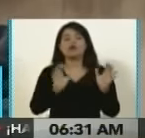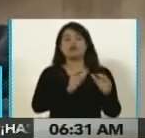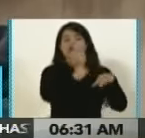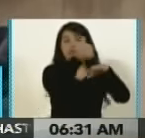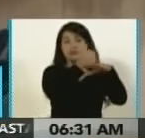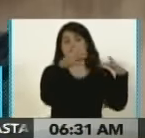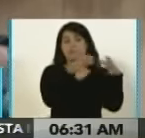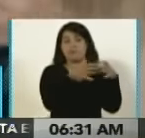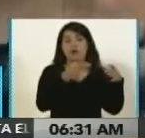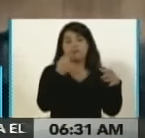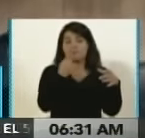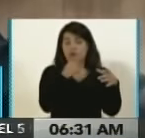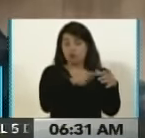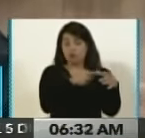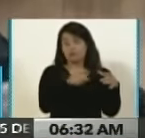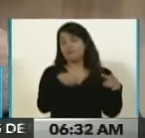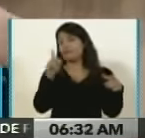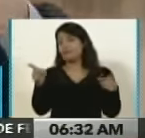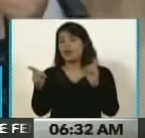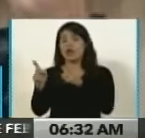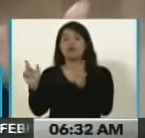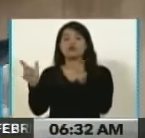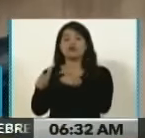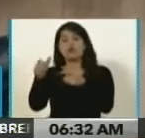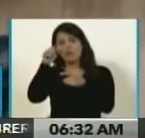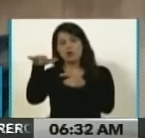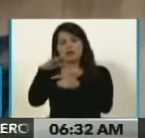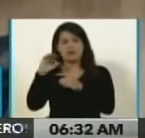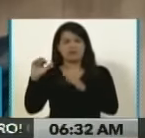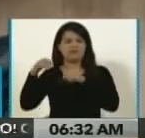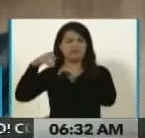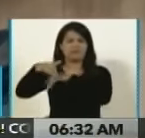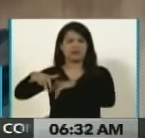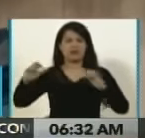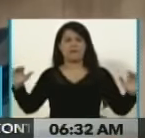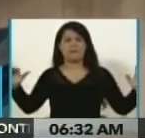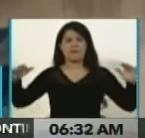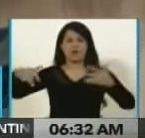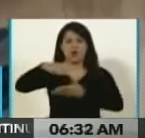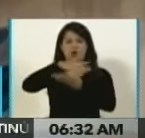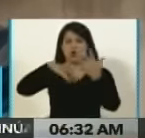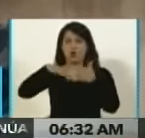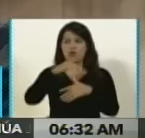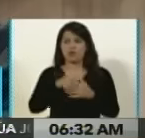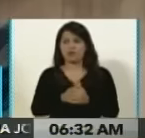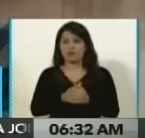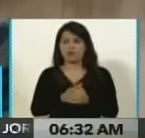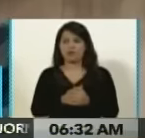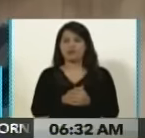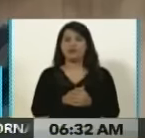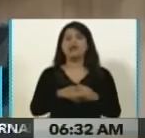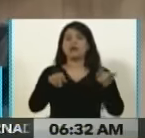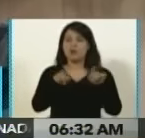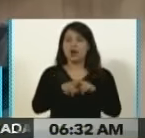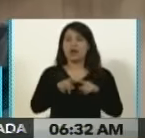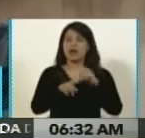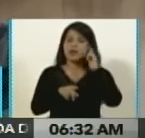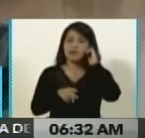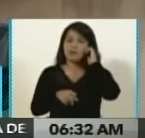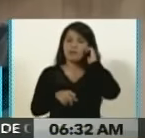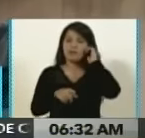política y la movilización de la gente en la calle. Una de las primeras pruebas de esto